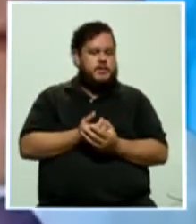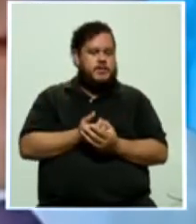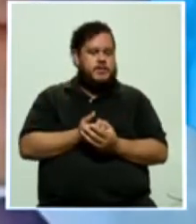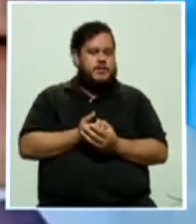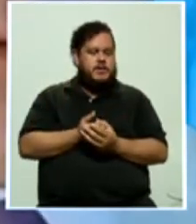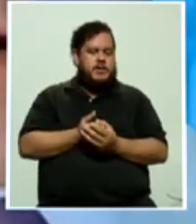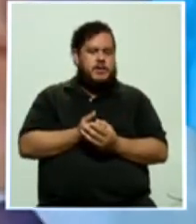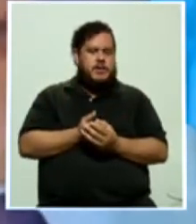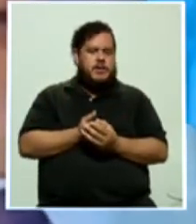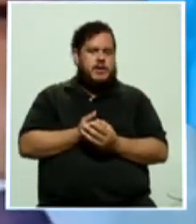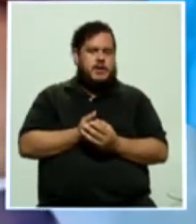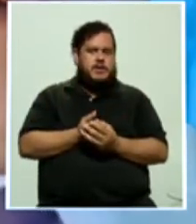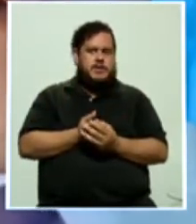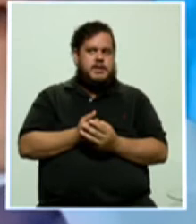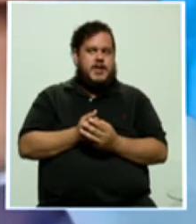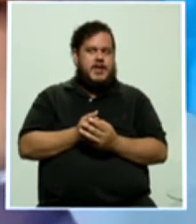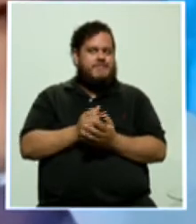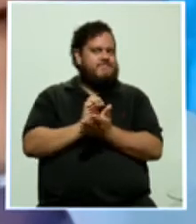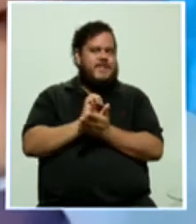cooperan de forma completa